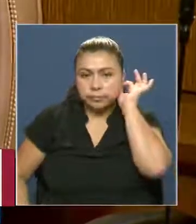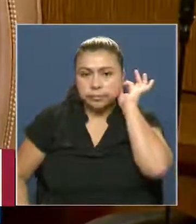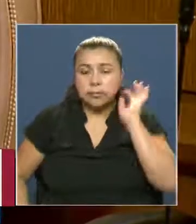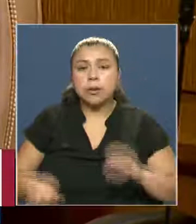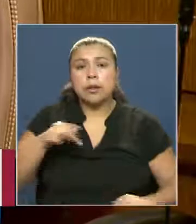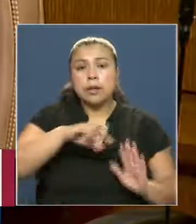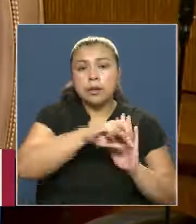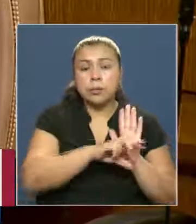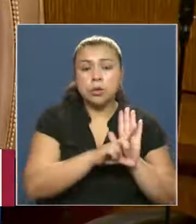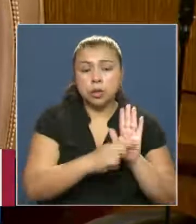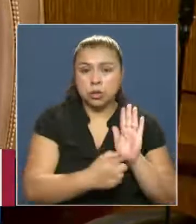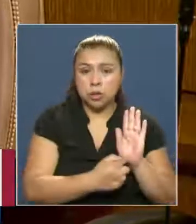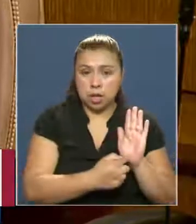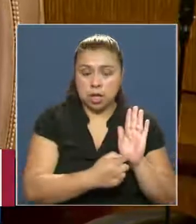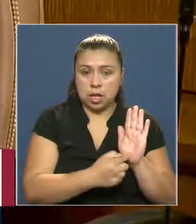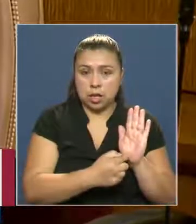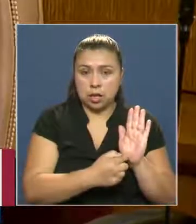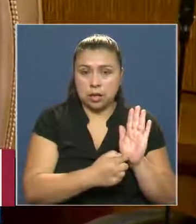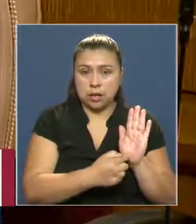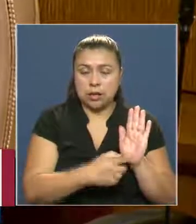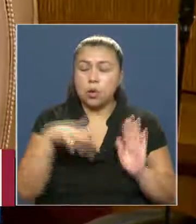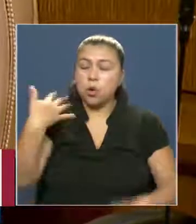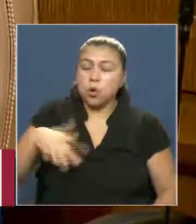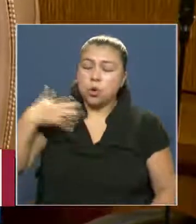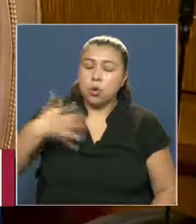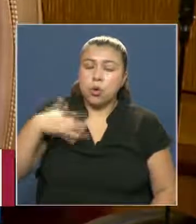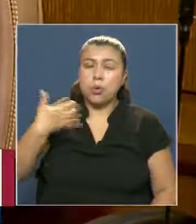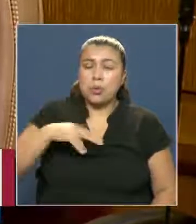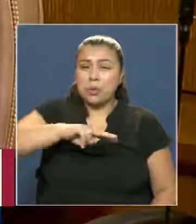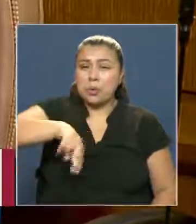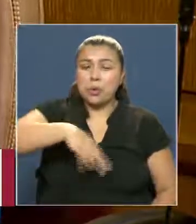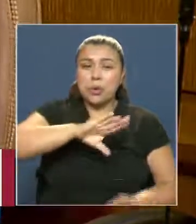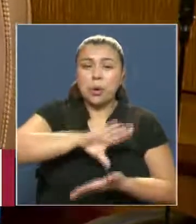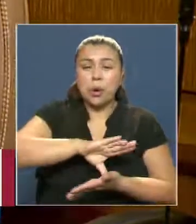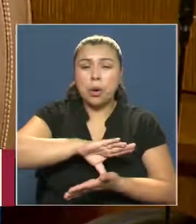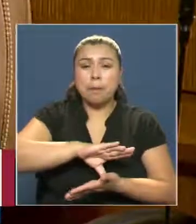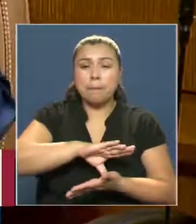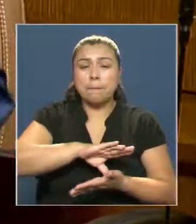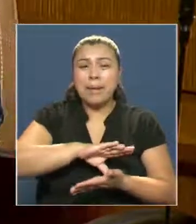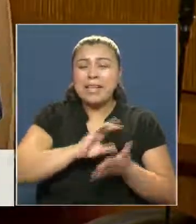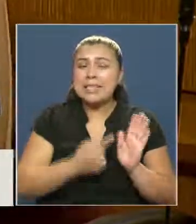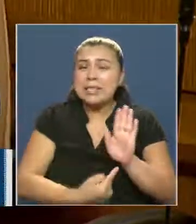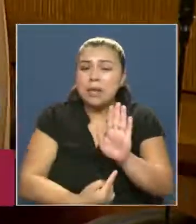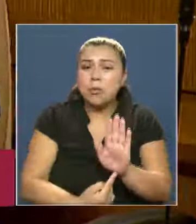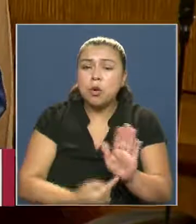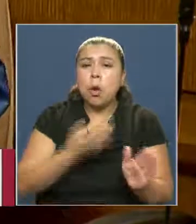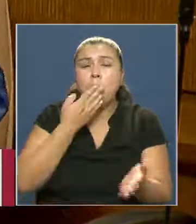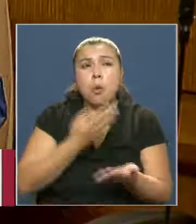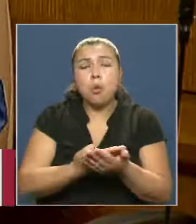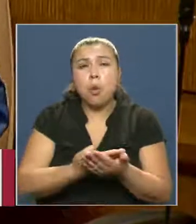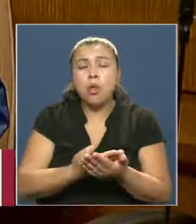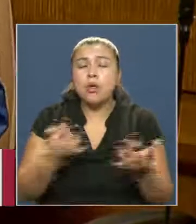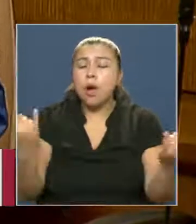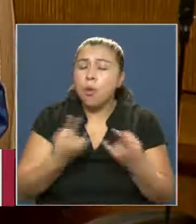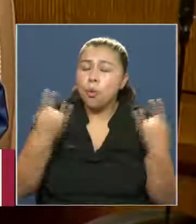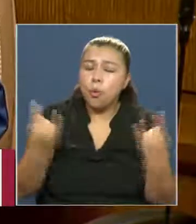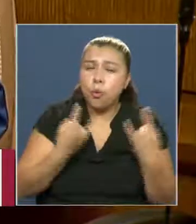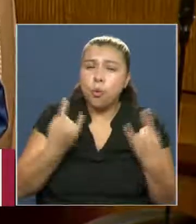Este es un proyecto de ley importante para nuestro país, pero que una vez más demuestra que cuando tenemos una emergencia